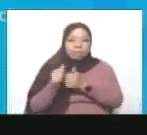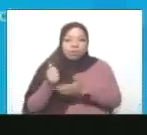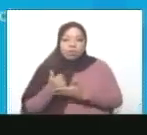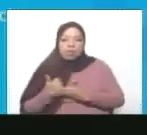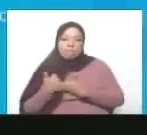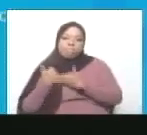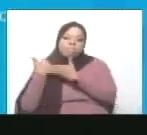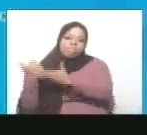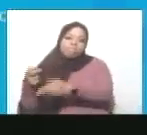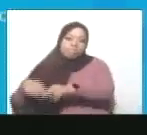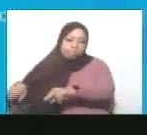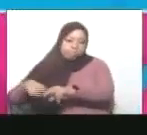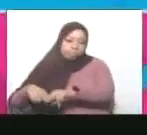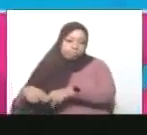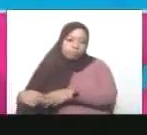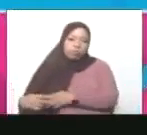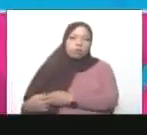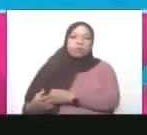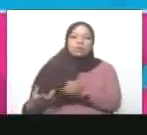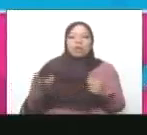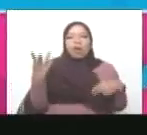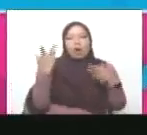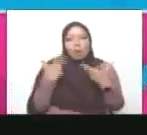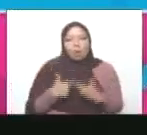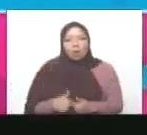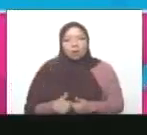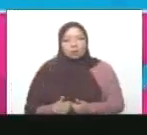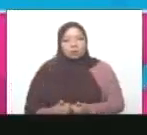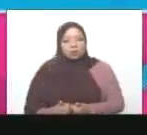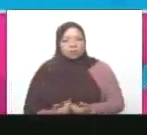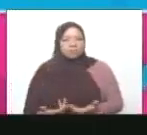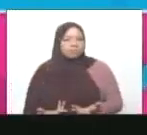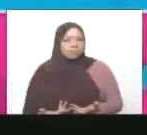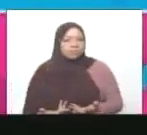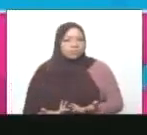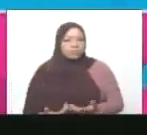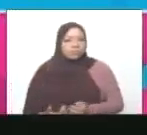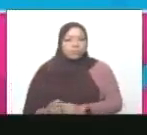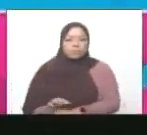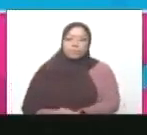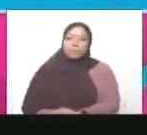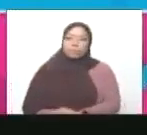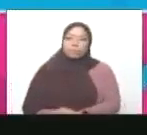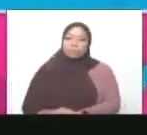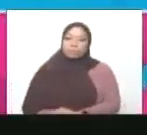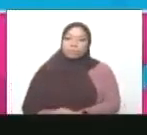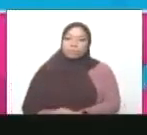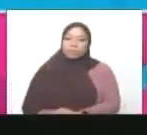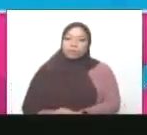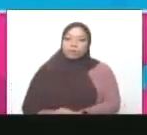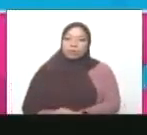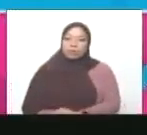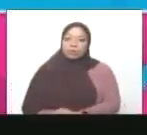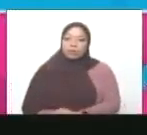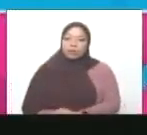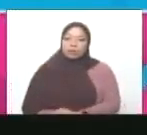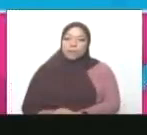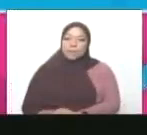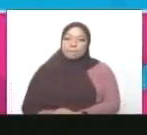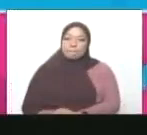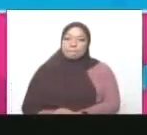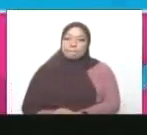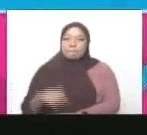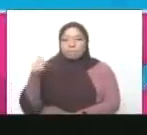¿cuántas instalaciones deportivas me estás hablando? Mire, presidente, yo en este momento que están y que no están en las